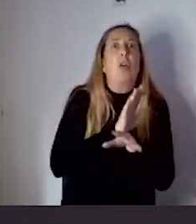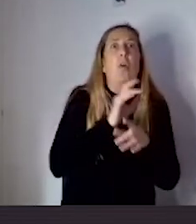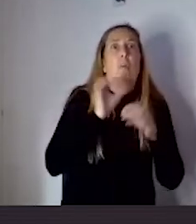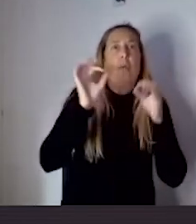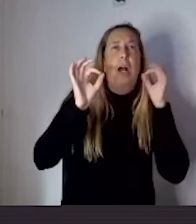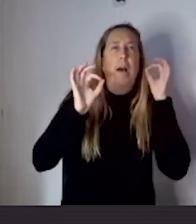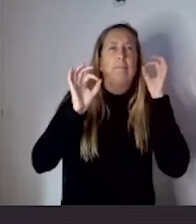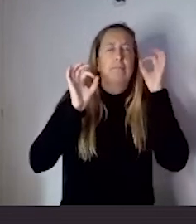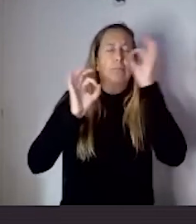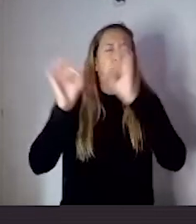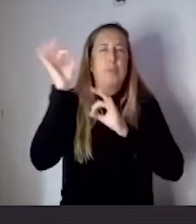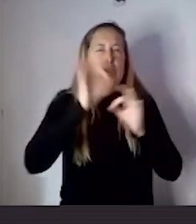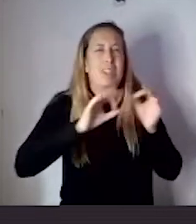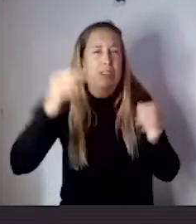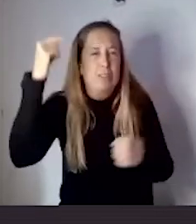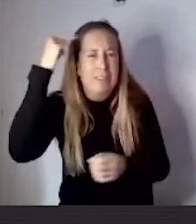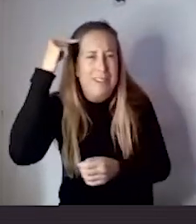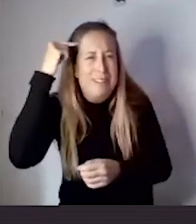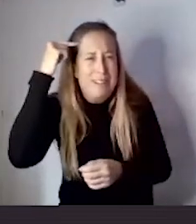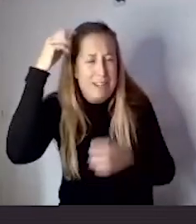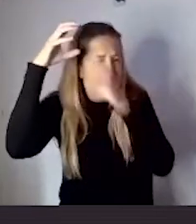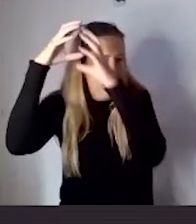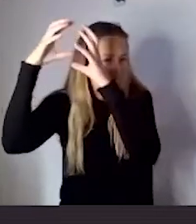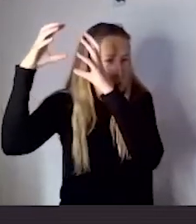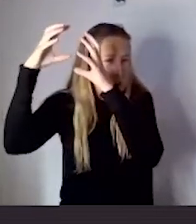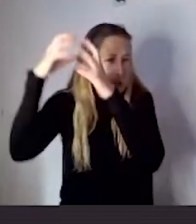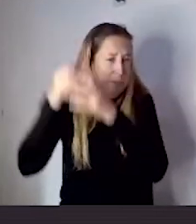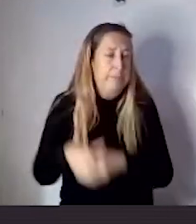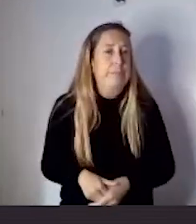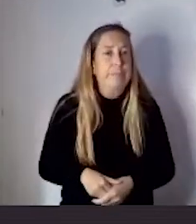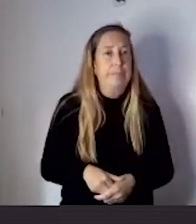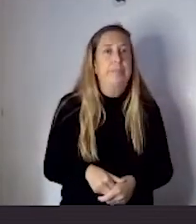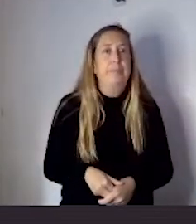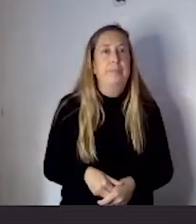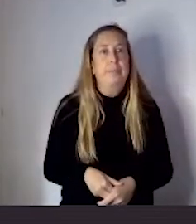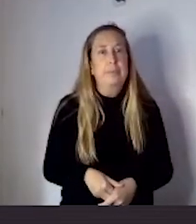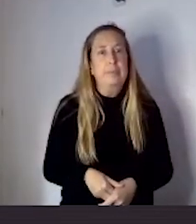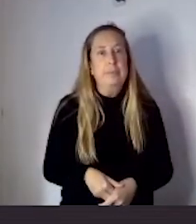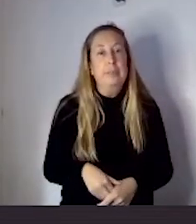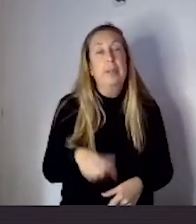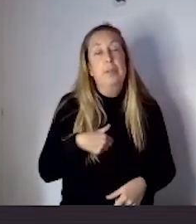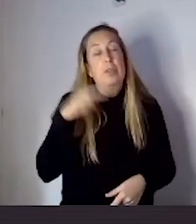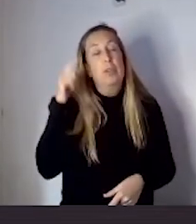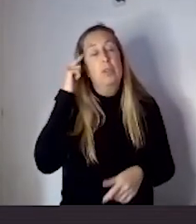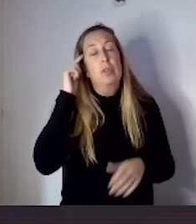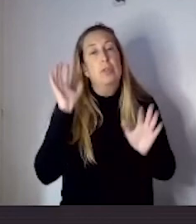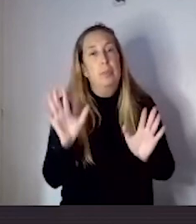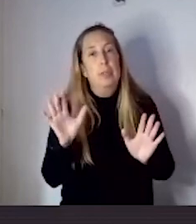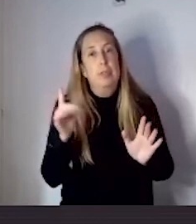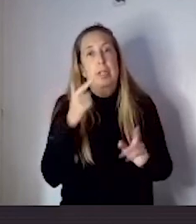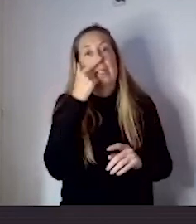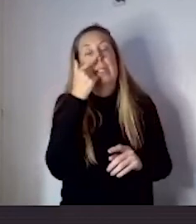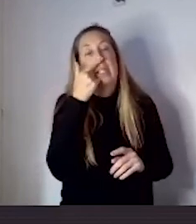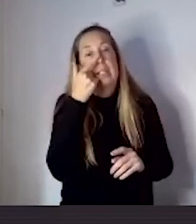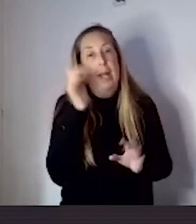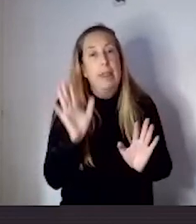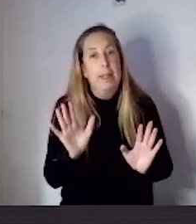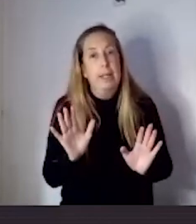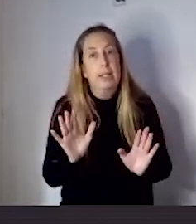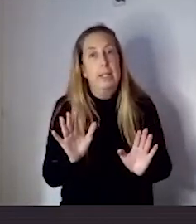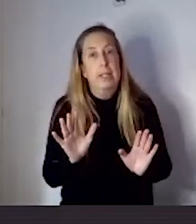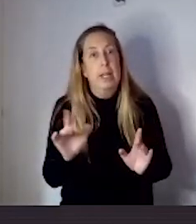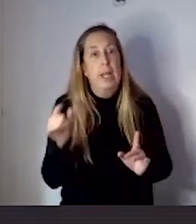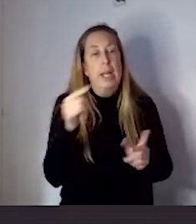quiere decir que quiero que todo el mundo se vaya se pierda el metaverso pero creo que hay una interesante oportunidad para unir estos dos